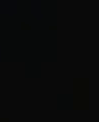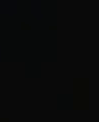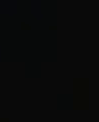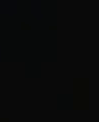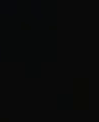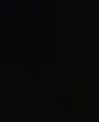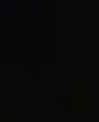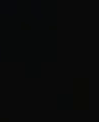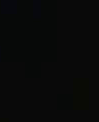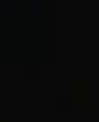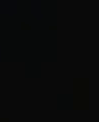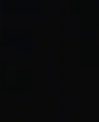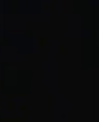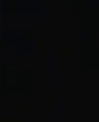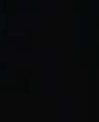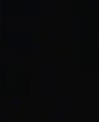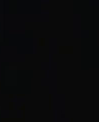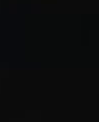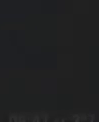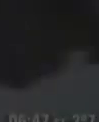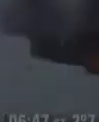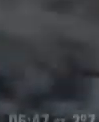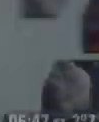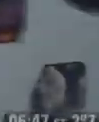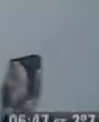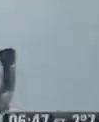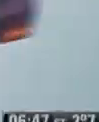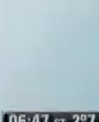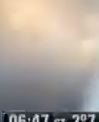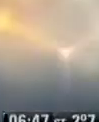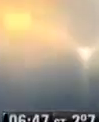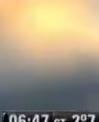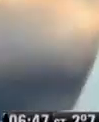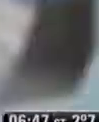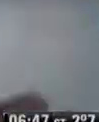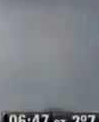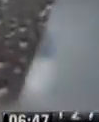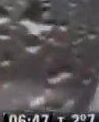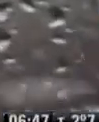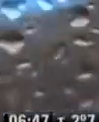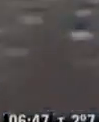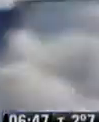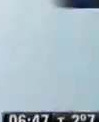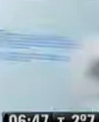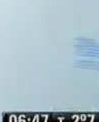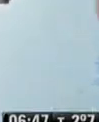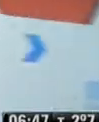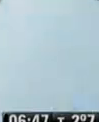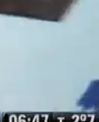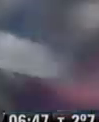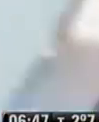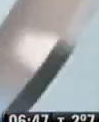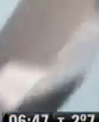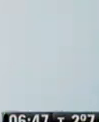el aterrizaje. La policía que se tira sin pena, rompiendo mi casa pa' cobrar la quincena. Aquí nació mi ma